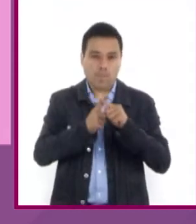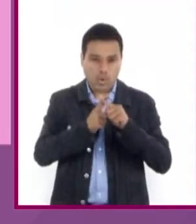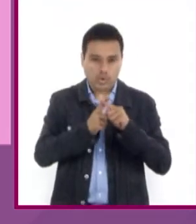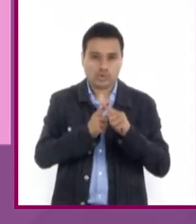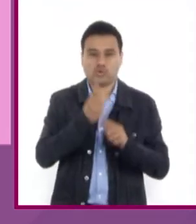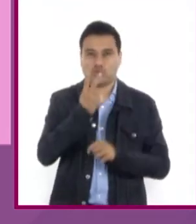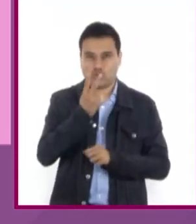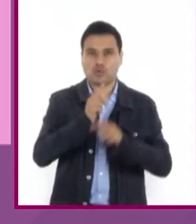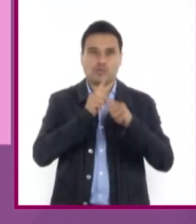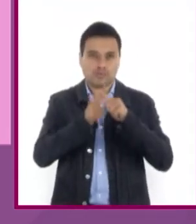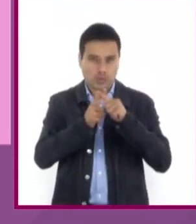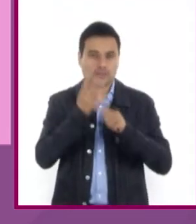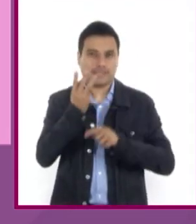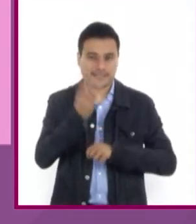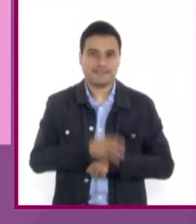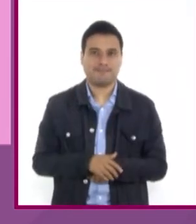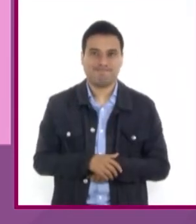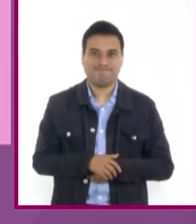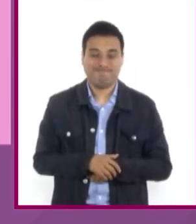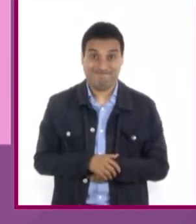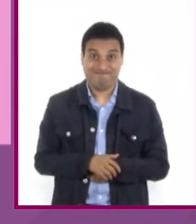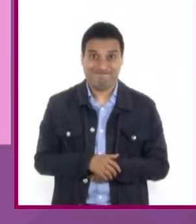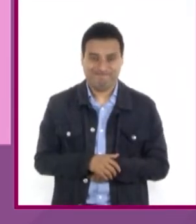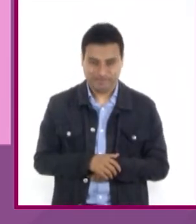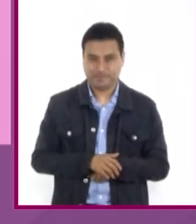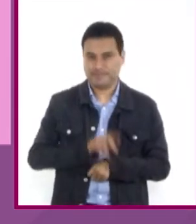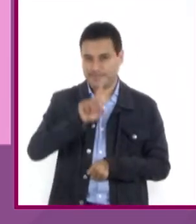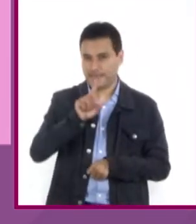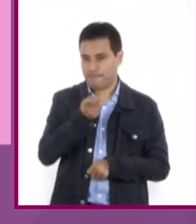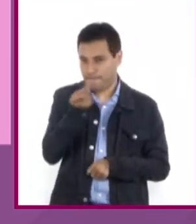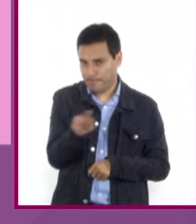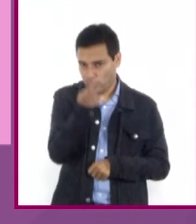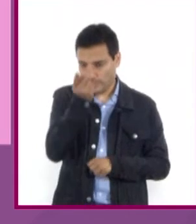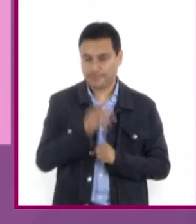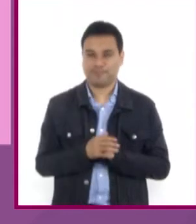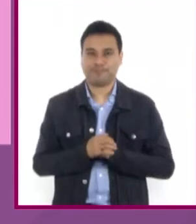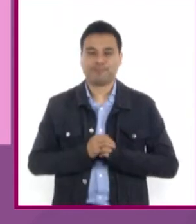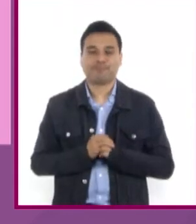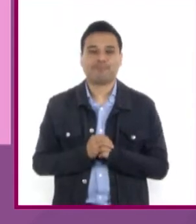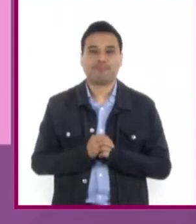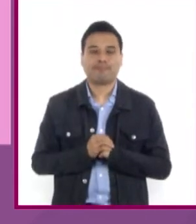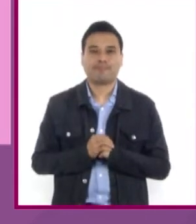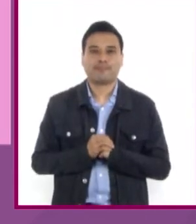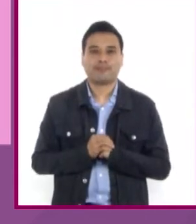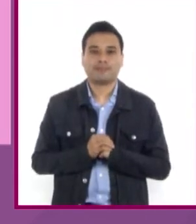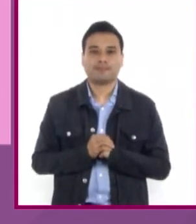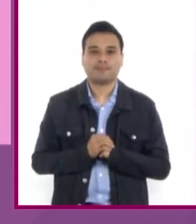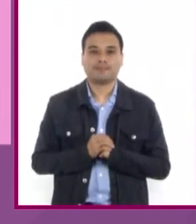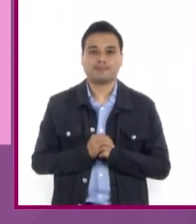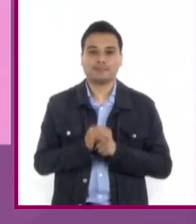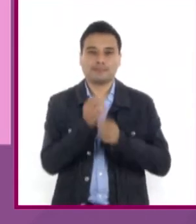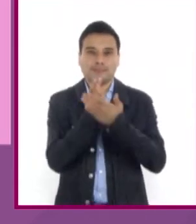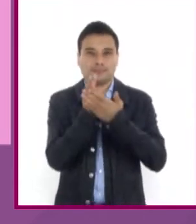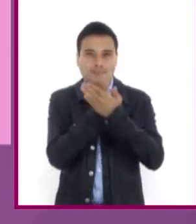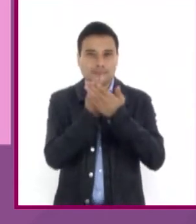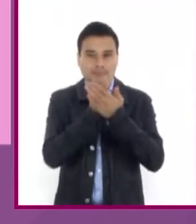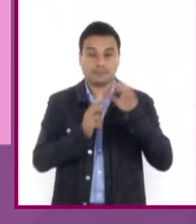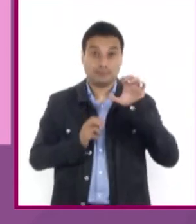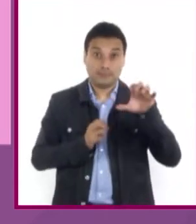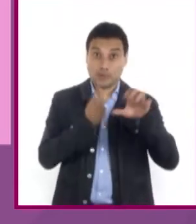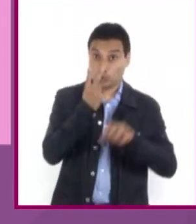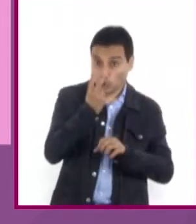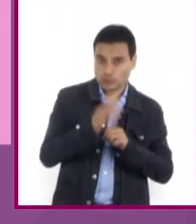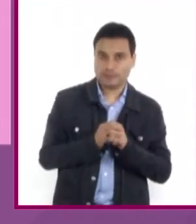1. Pasemos al inciso D. ¿Qué factor de escala hace pasar de la figura 2 a